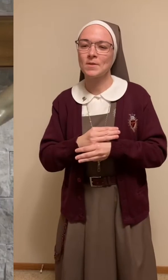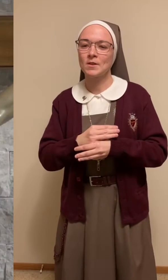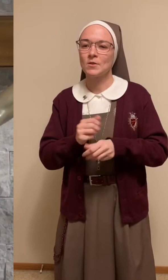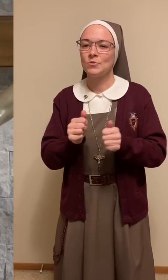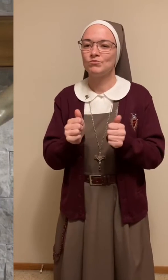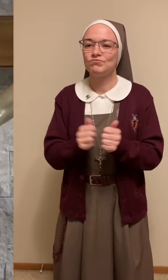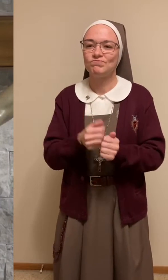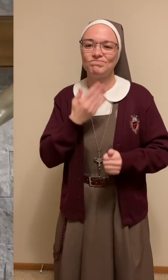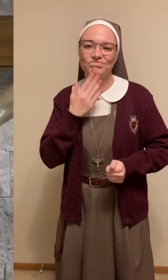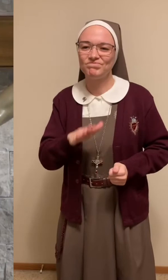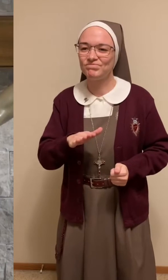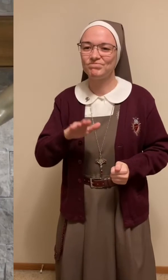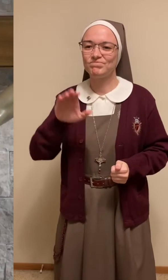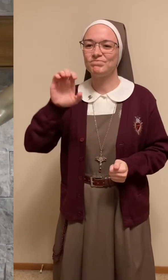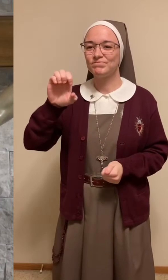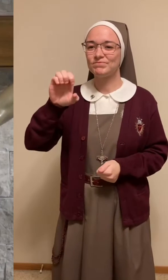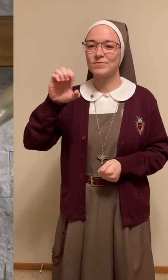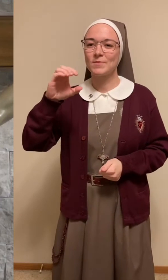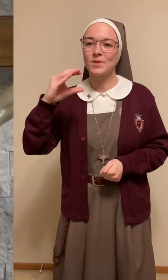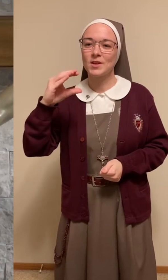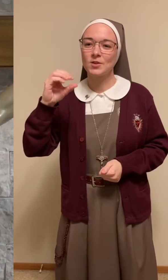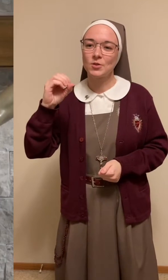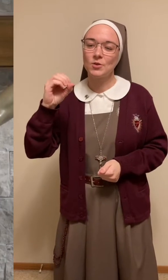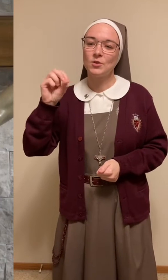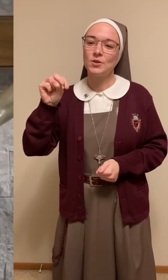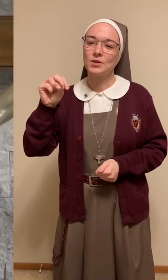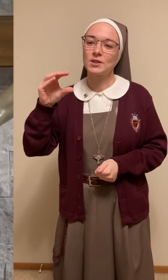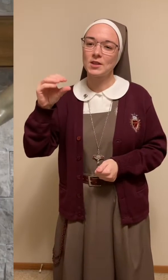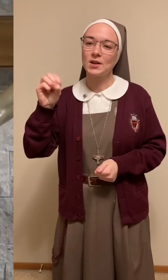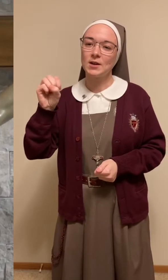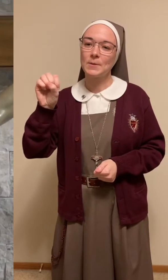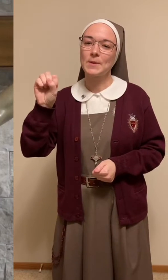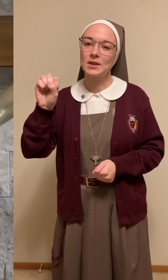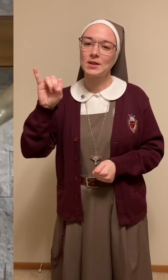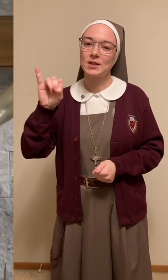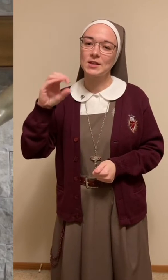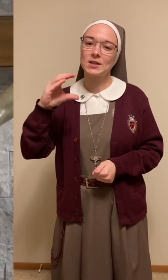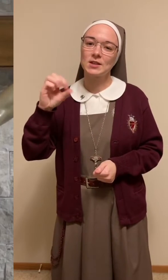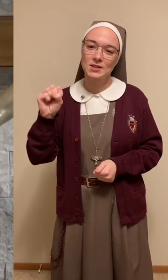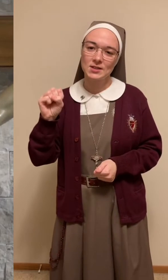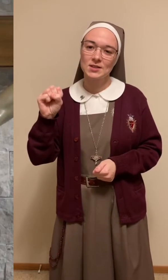un mundo que conllevaba abusos económicos